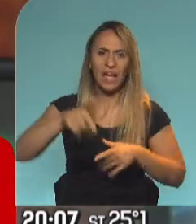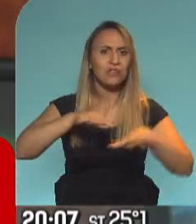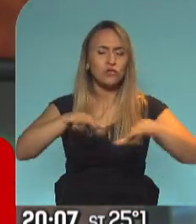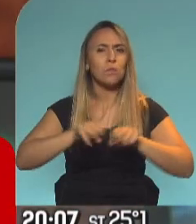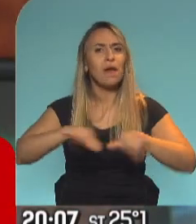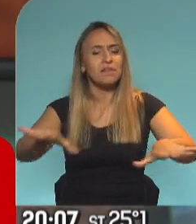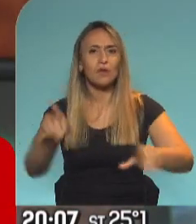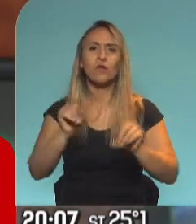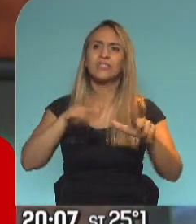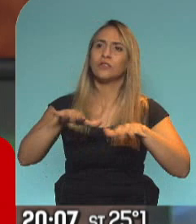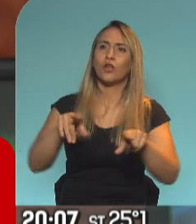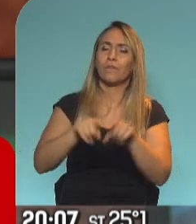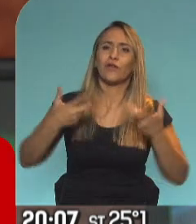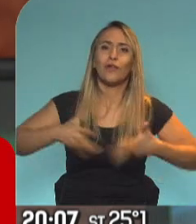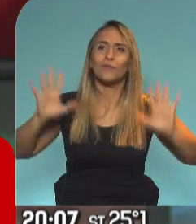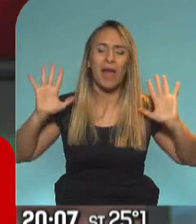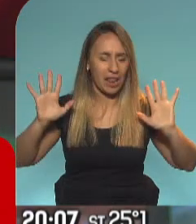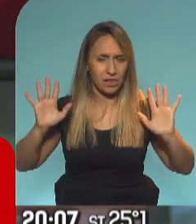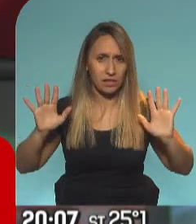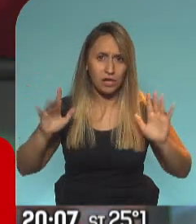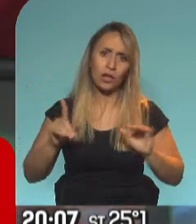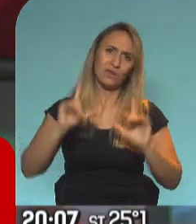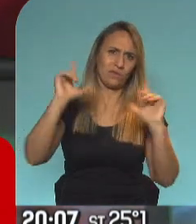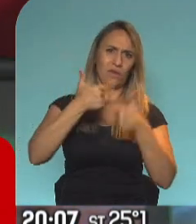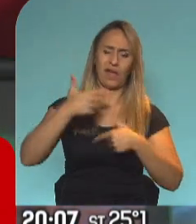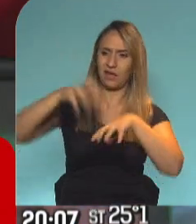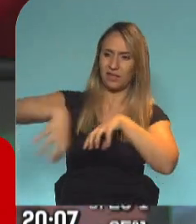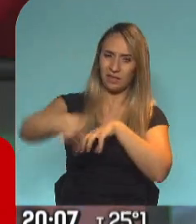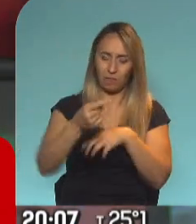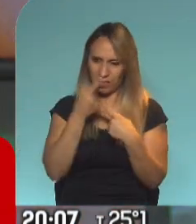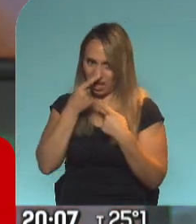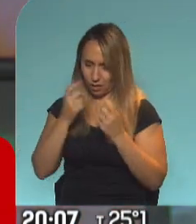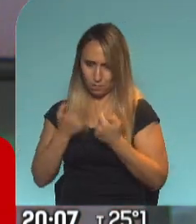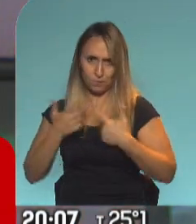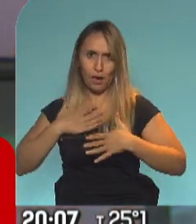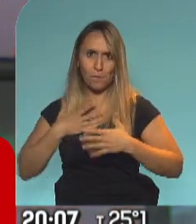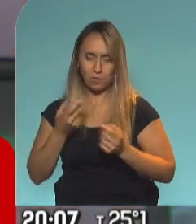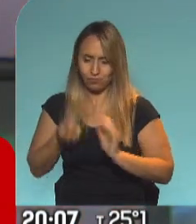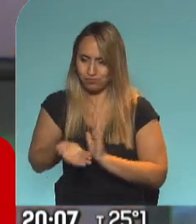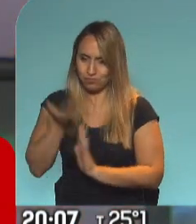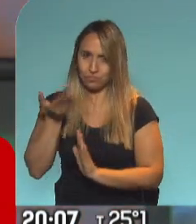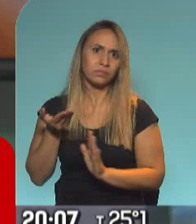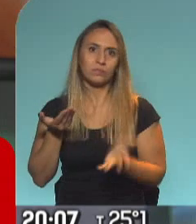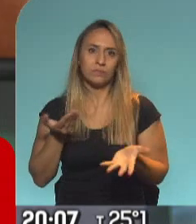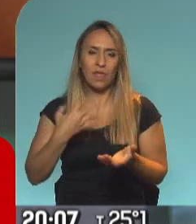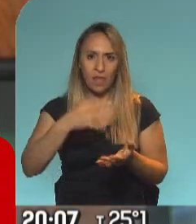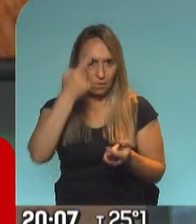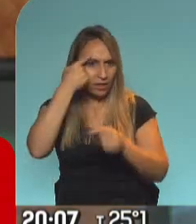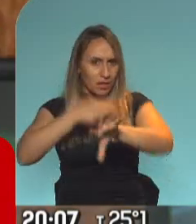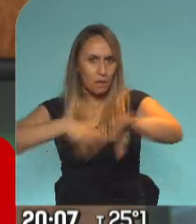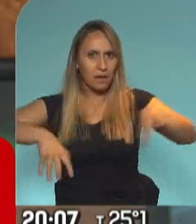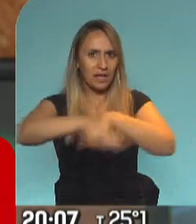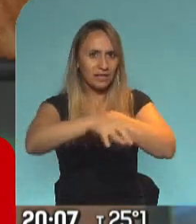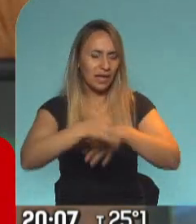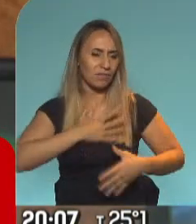una situación normal. Entonces no puede ser que un sector solo piense en sus propios intereses y no que piense en un